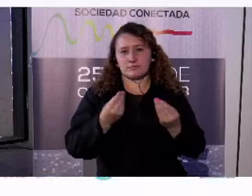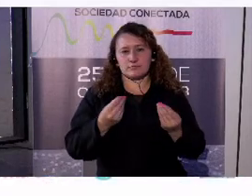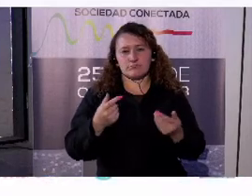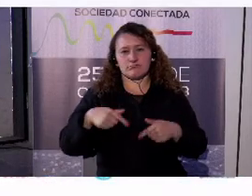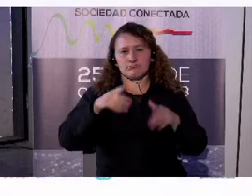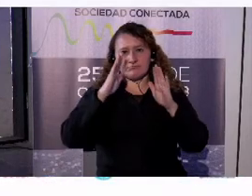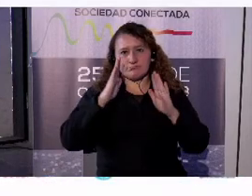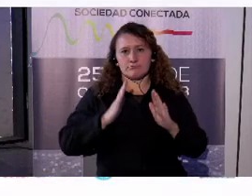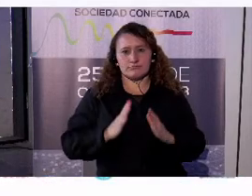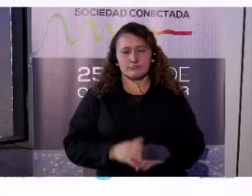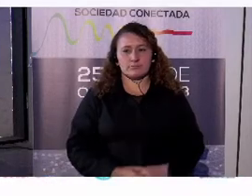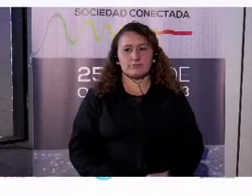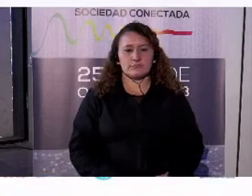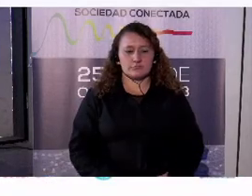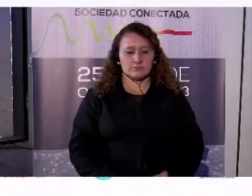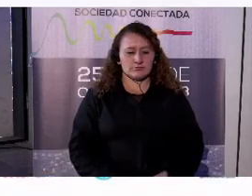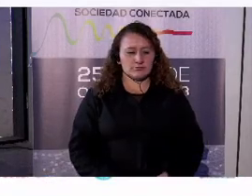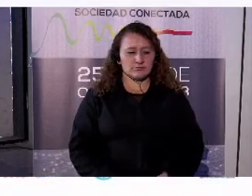su